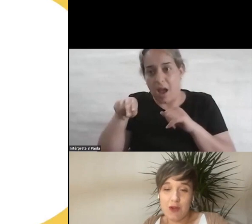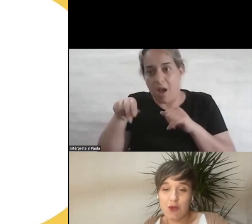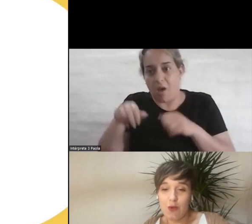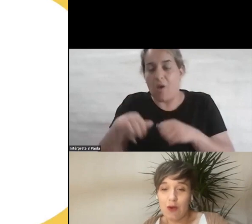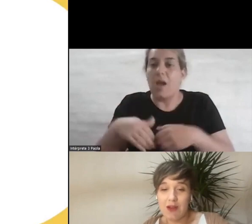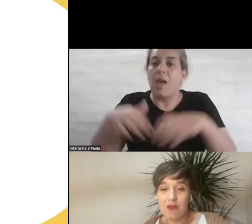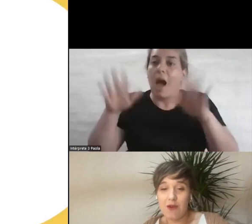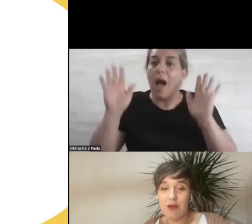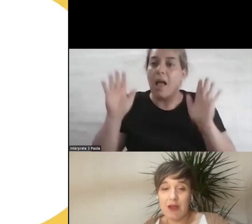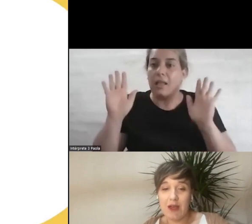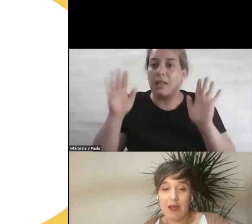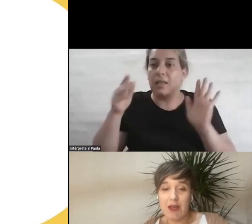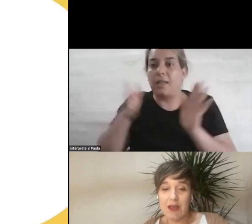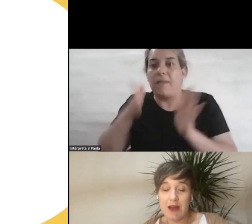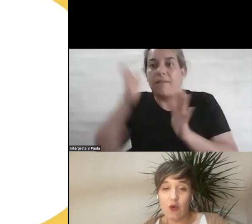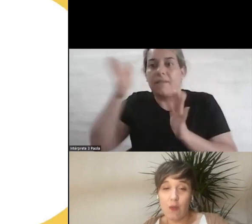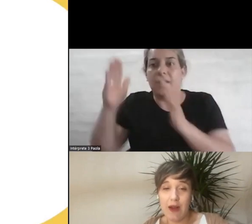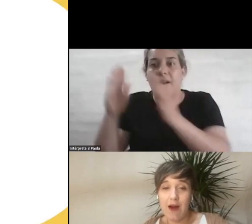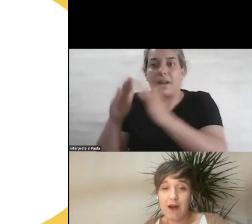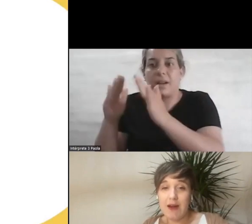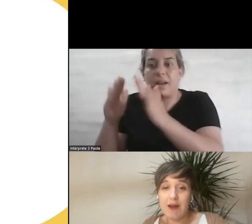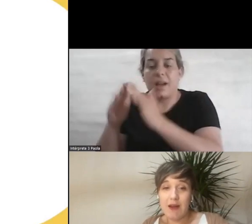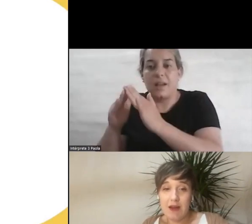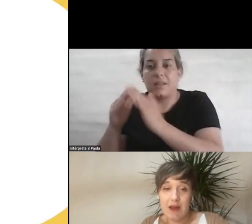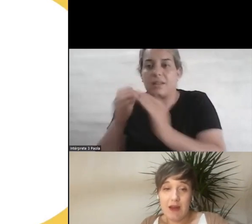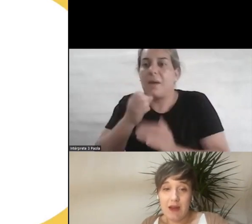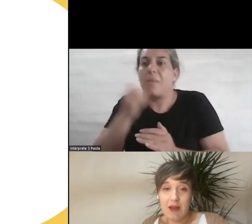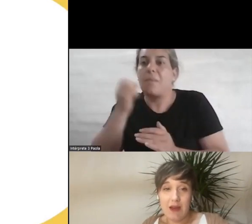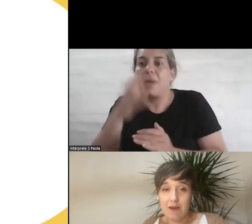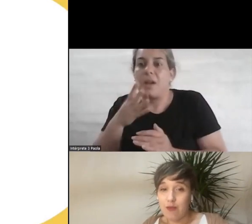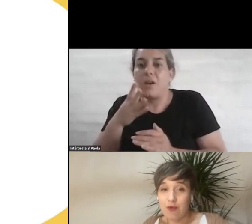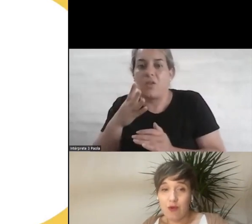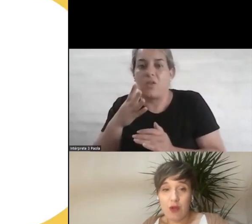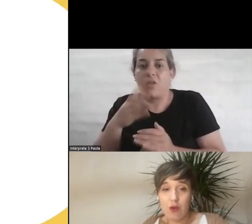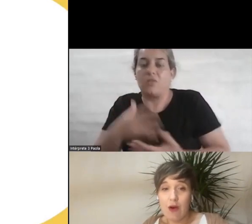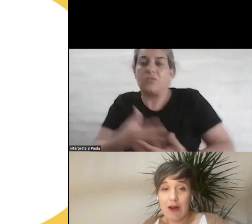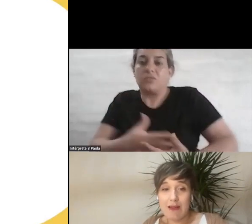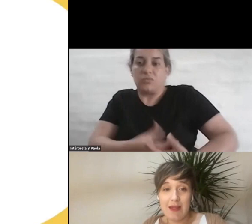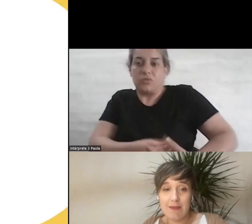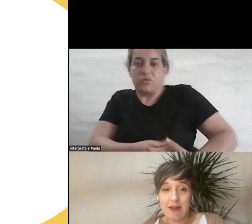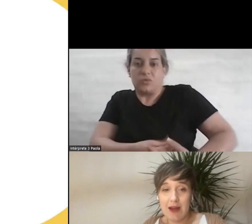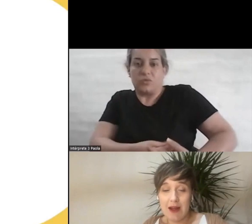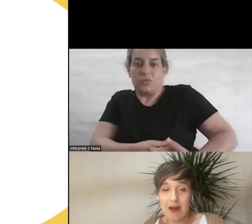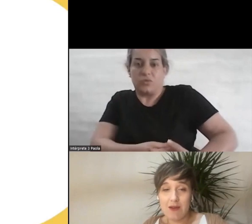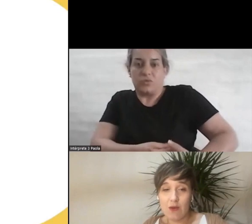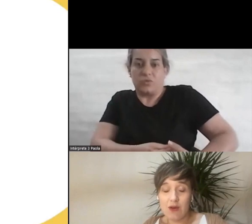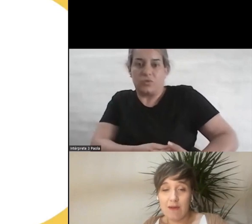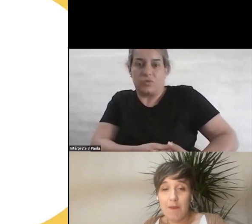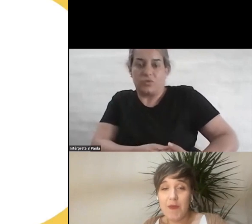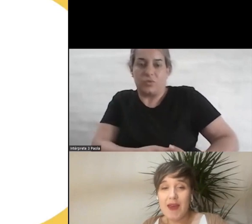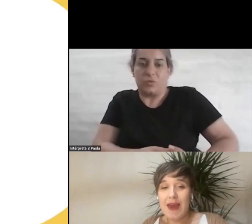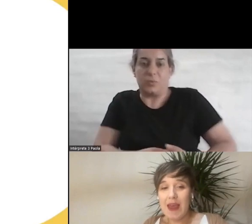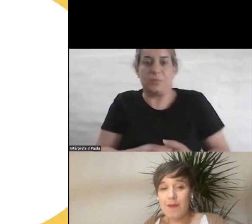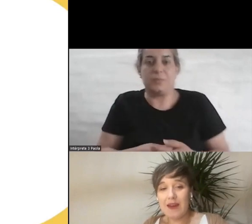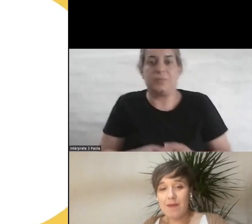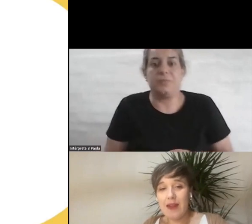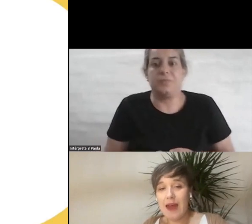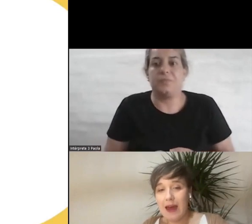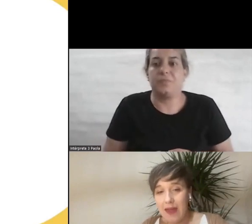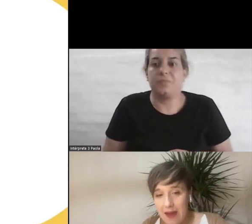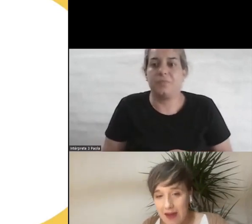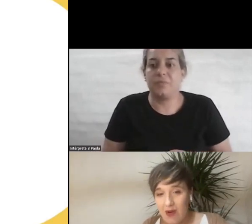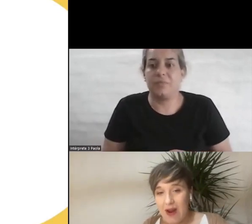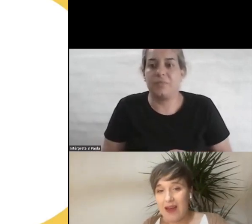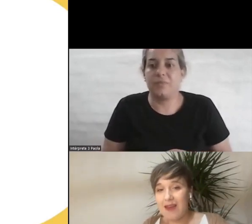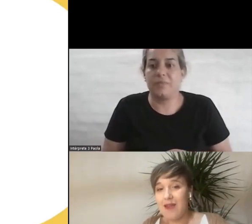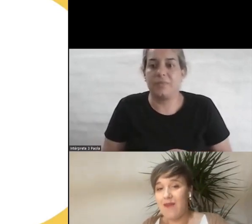por suerte es todo un éxito y se recupera y, pues continúa con lactancia materna exclusiva. Ella me transmitía que en